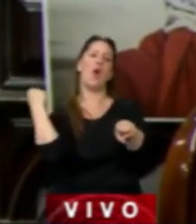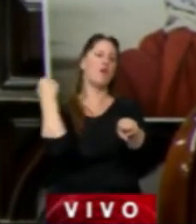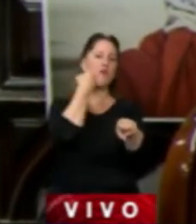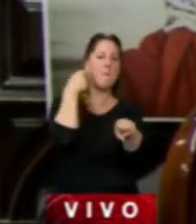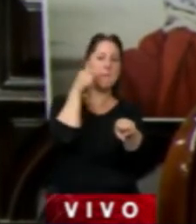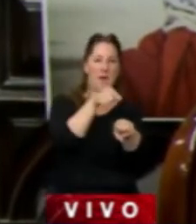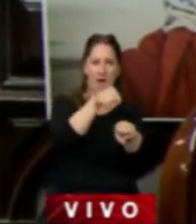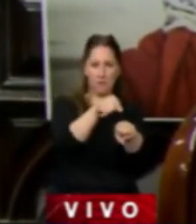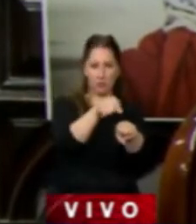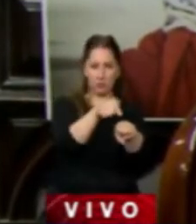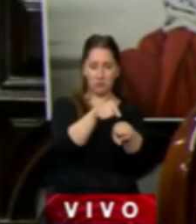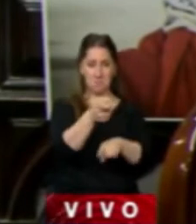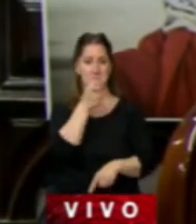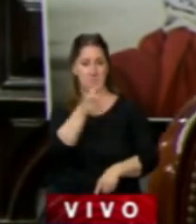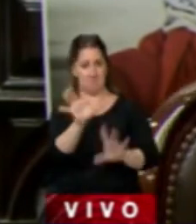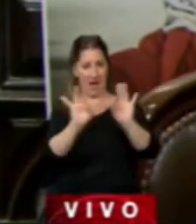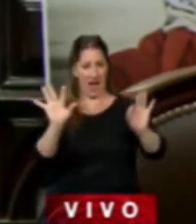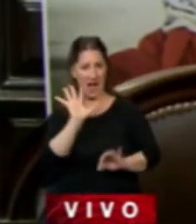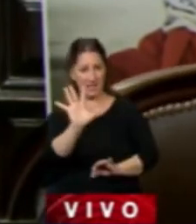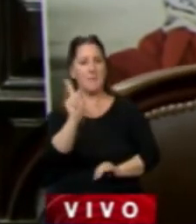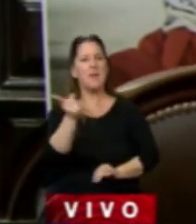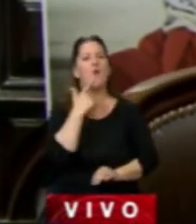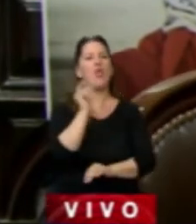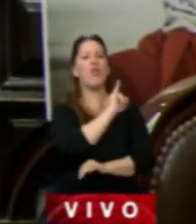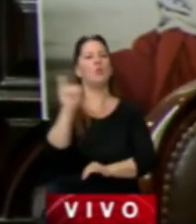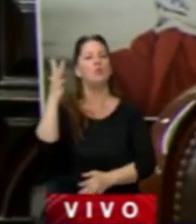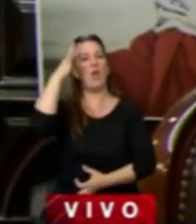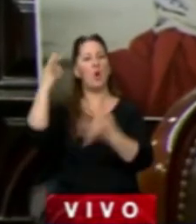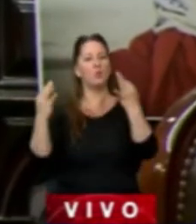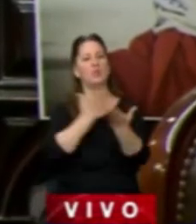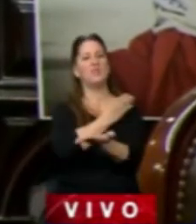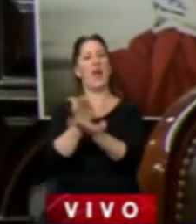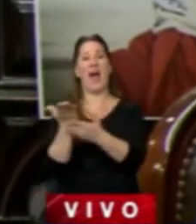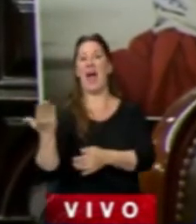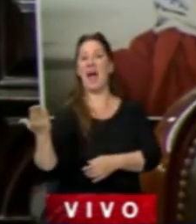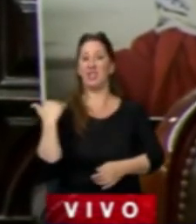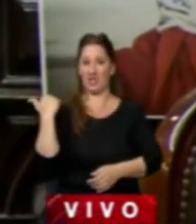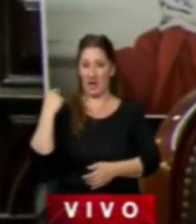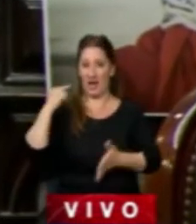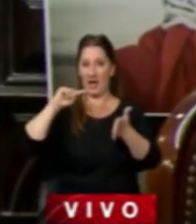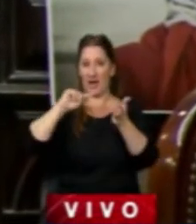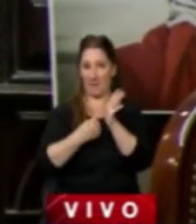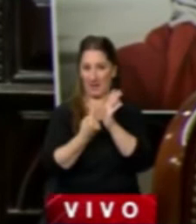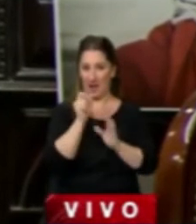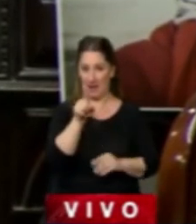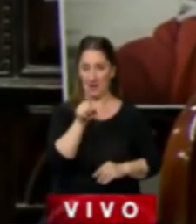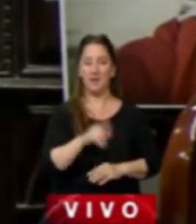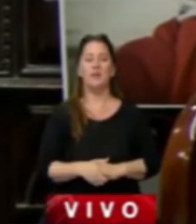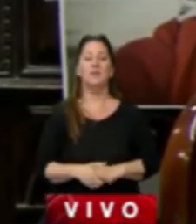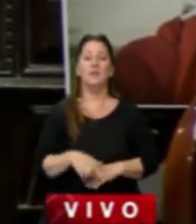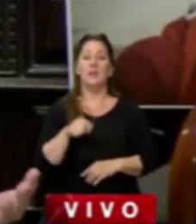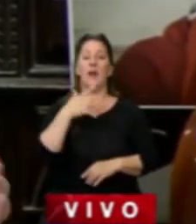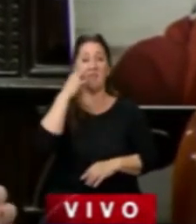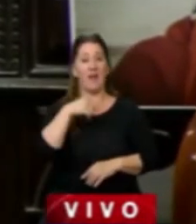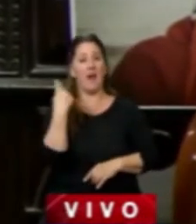le dijo. Fueron sus palabras, según consta en la denuncia judicial radicada el día de ayer en la capital provincial. La verdad